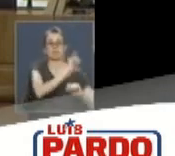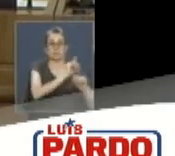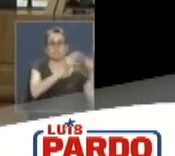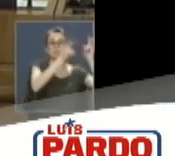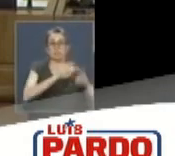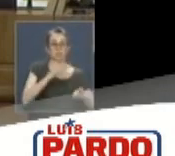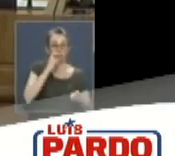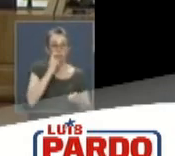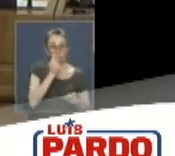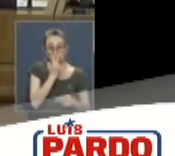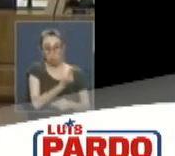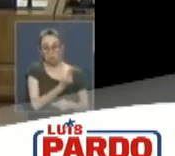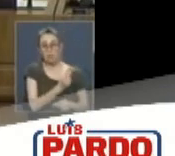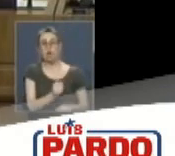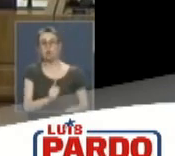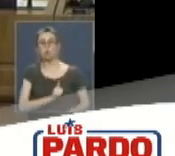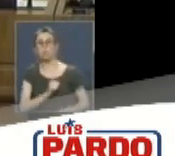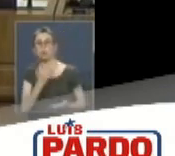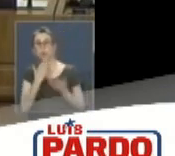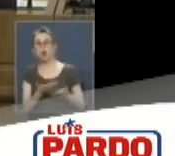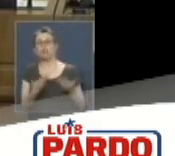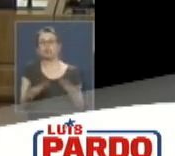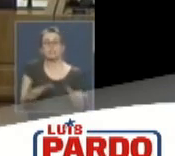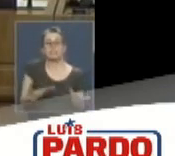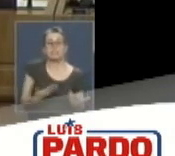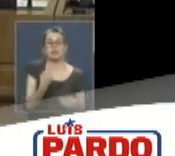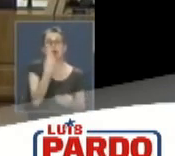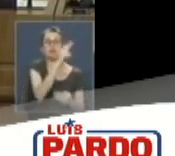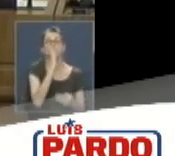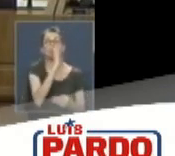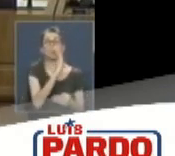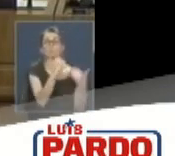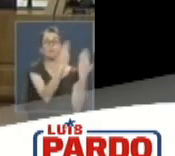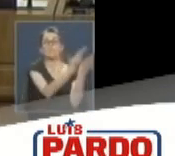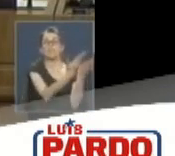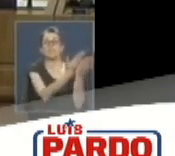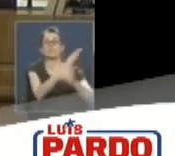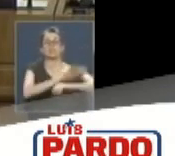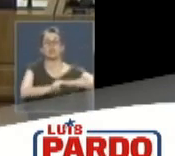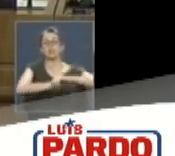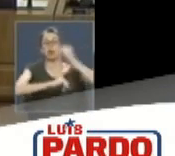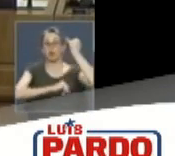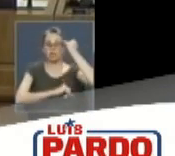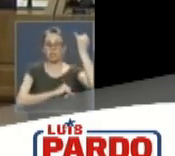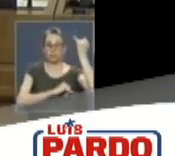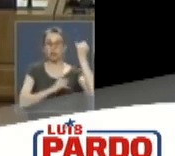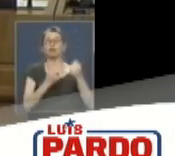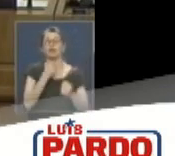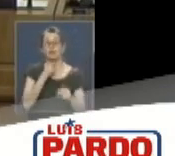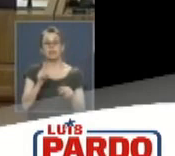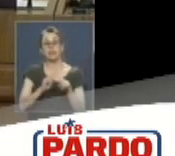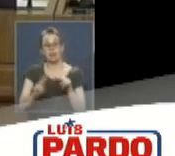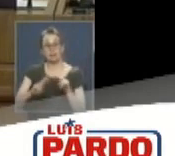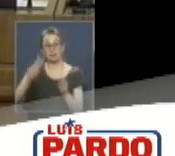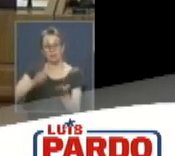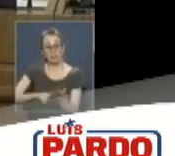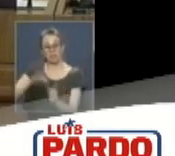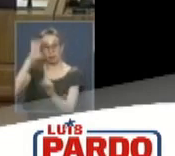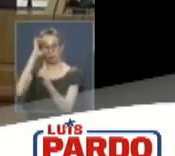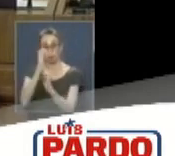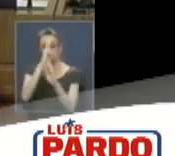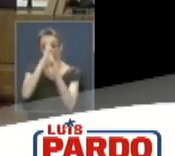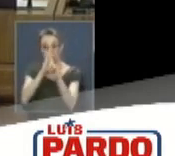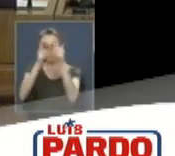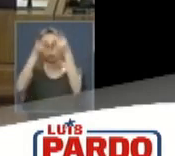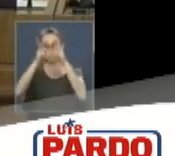práctica solo los aplican cuando les conviene o es de su beneficio ideológico. Estimo que si queremos construir una verdadera cultura de respeto